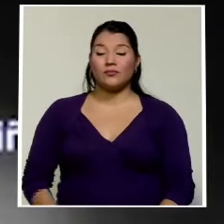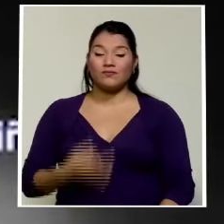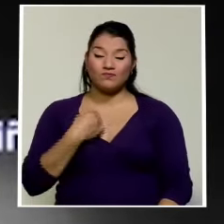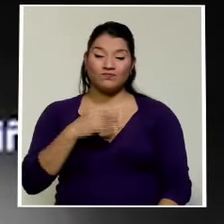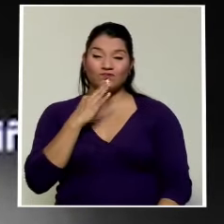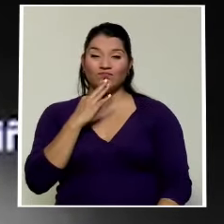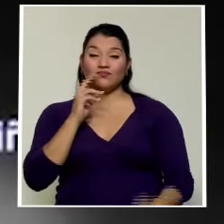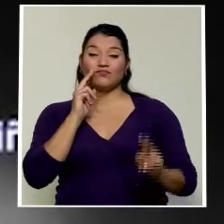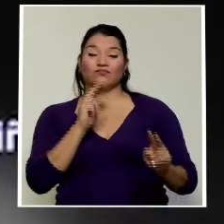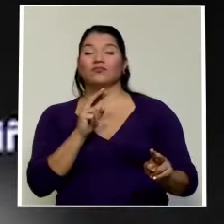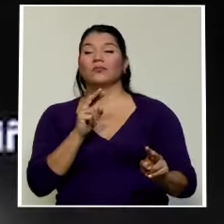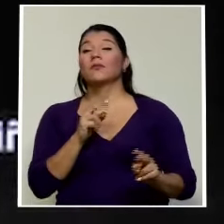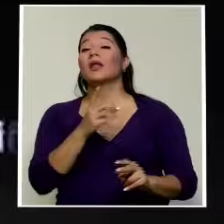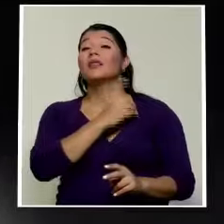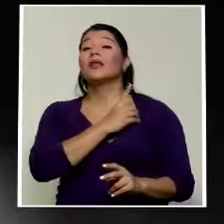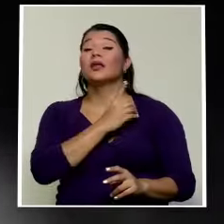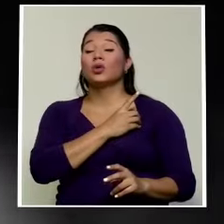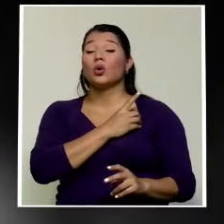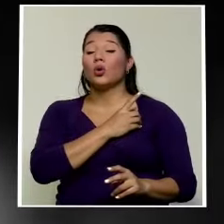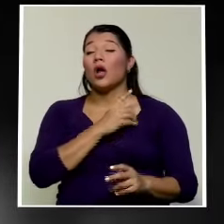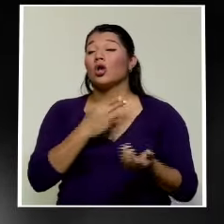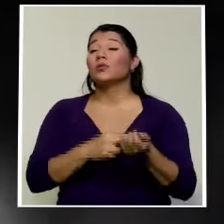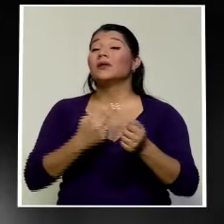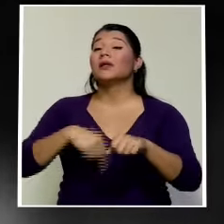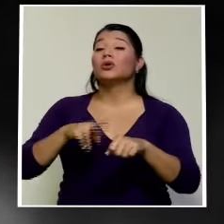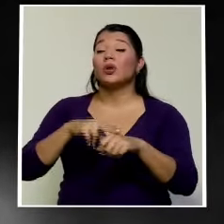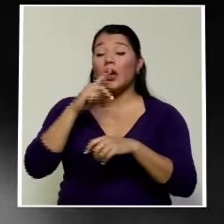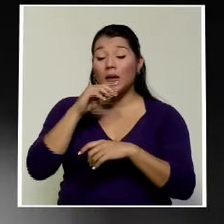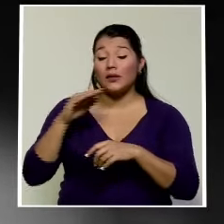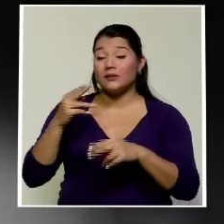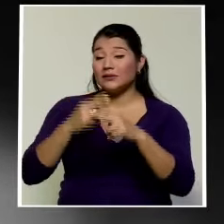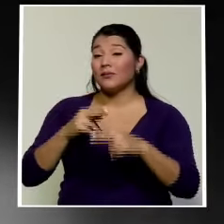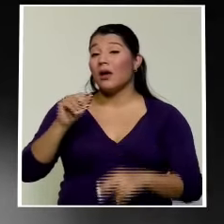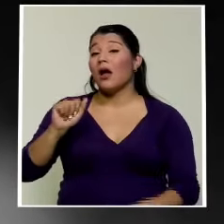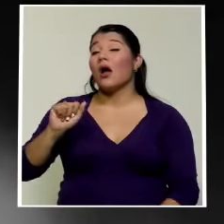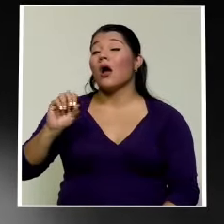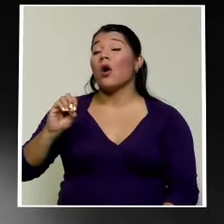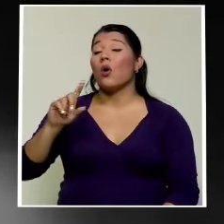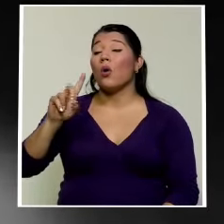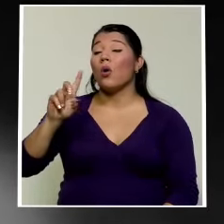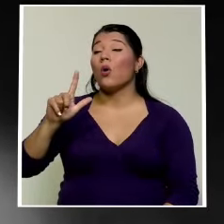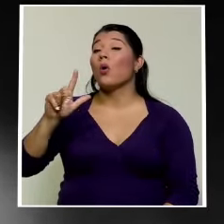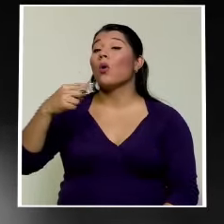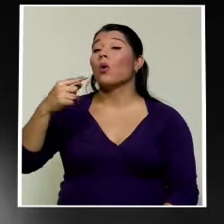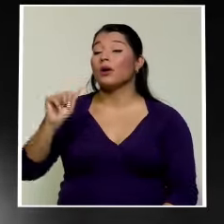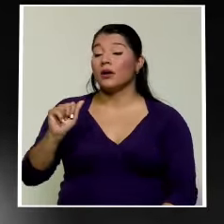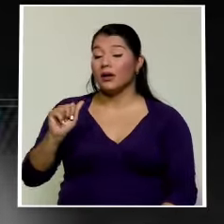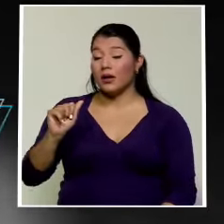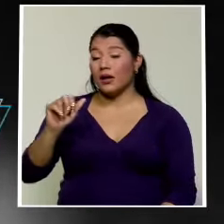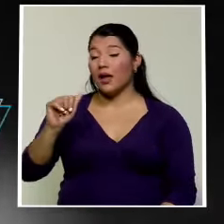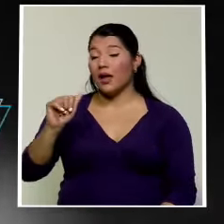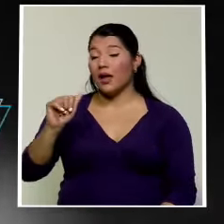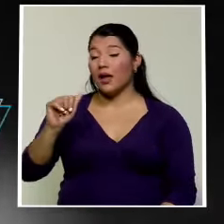Indignante, así calificó la directora del Hospital Nacional de Niños, Olga Arguedas, el comportamiento de 3 estudiantes de medicina que fueron abordados por la